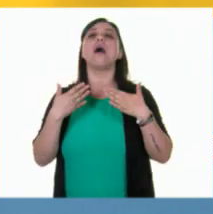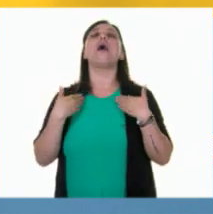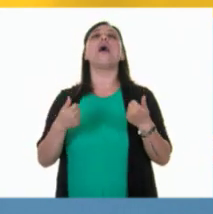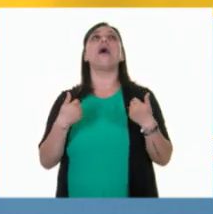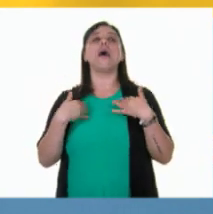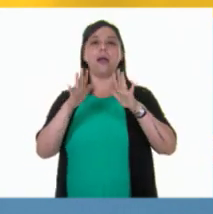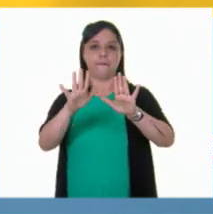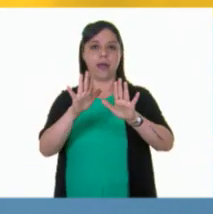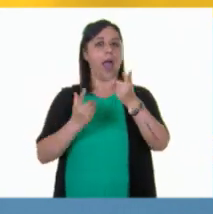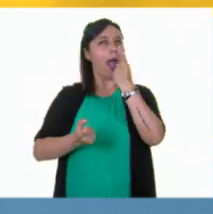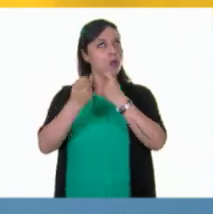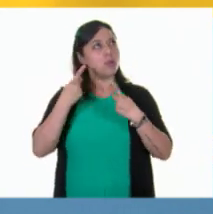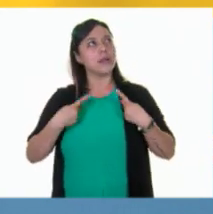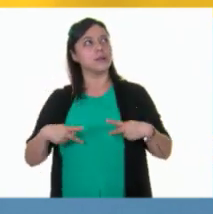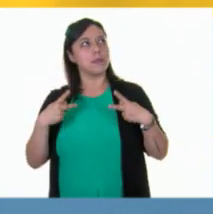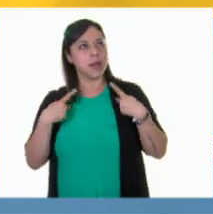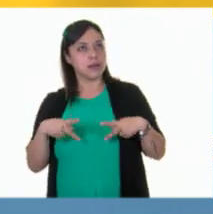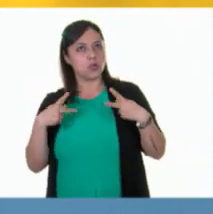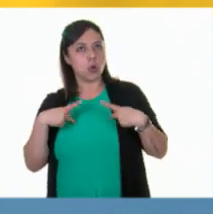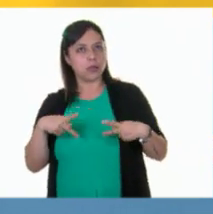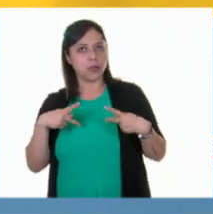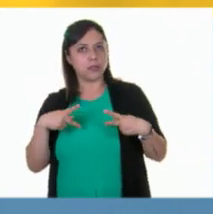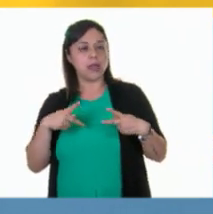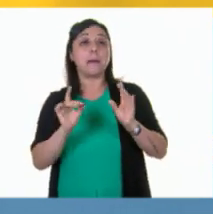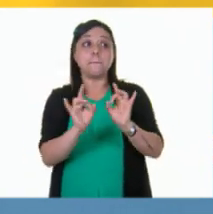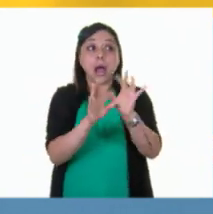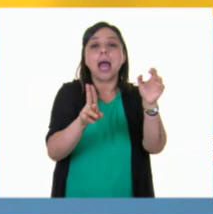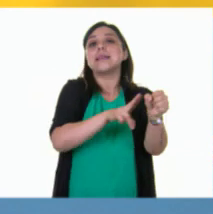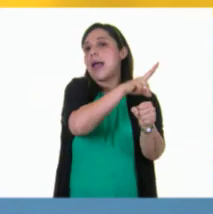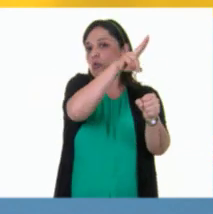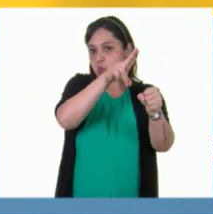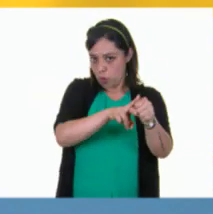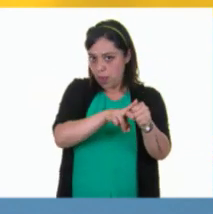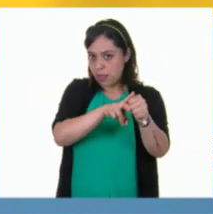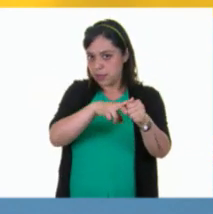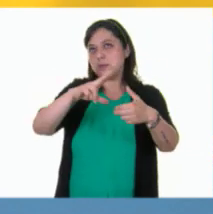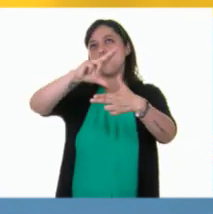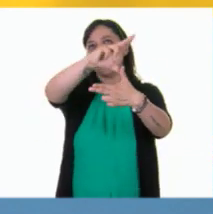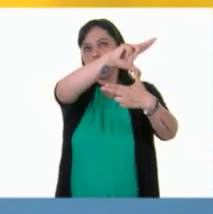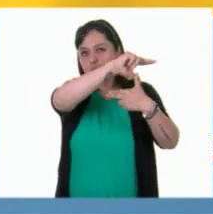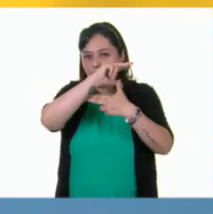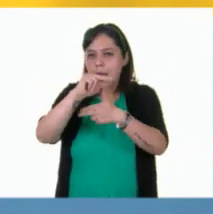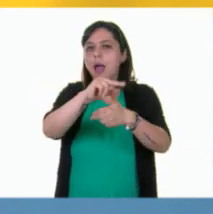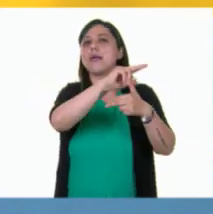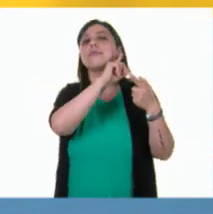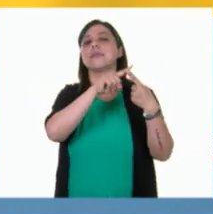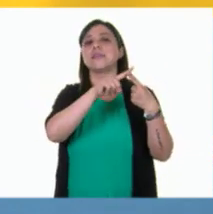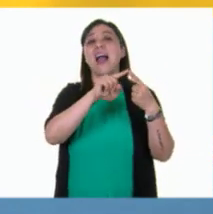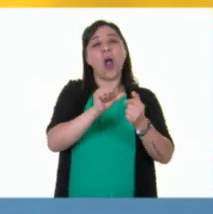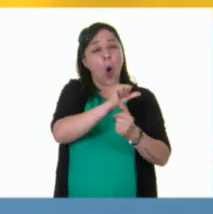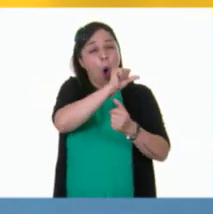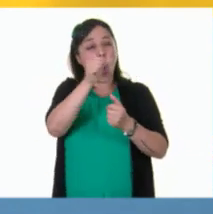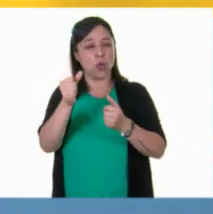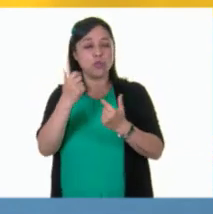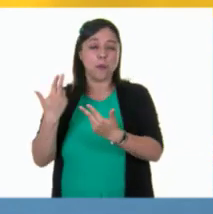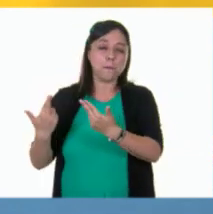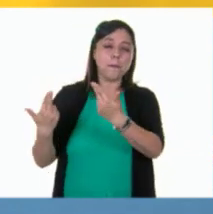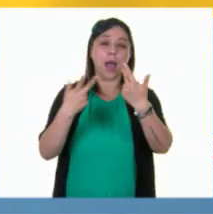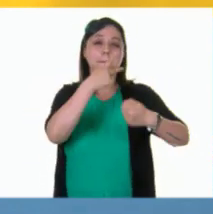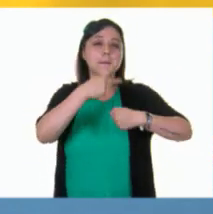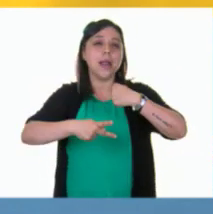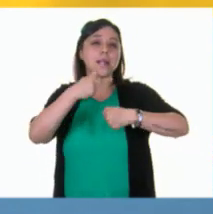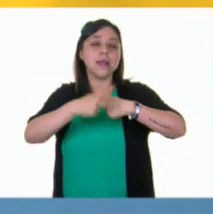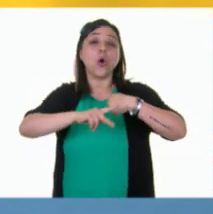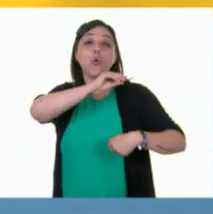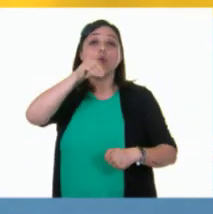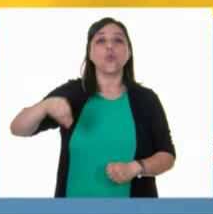la población que se originan en fenómenos naturales como los huracanes y hay otros riesgos que se generan en las actividades de